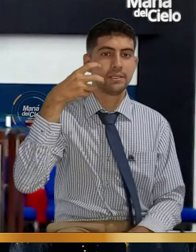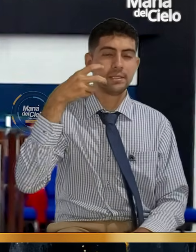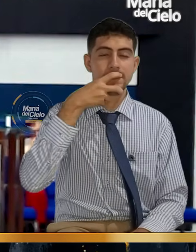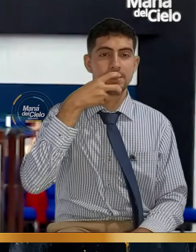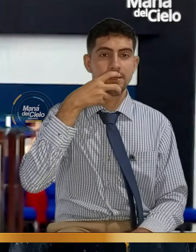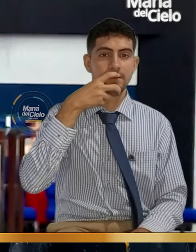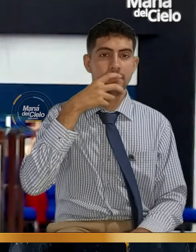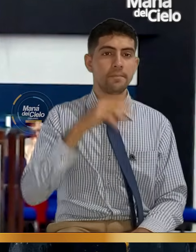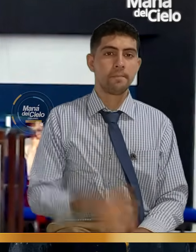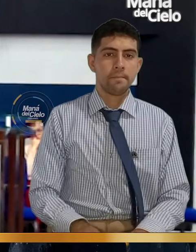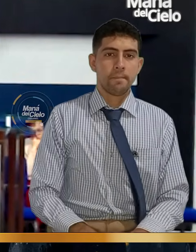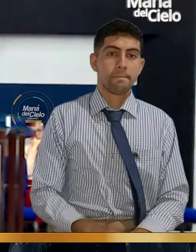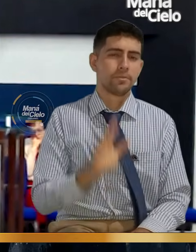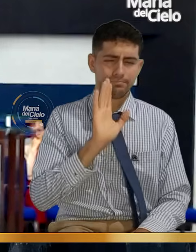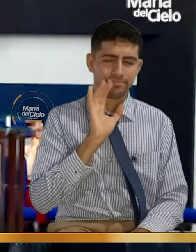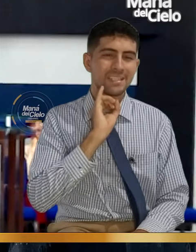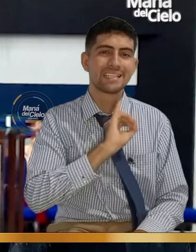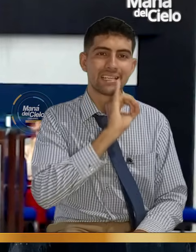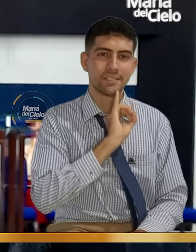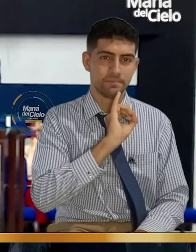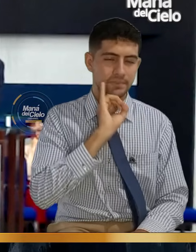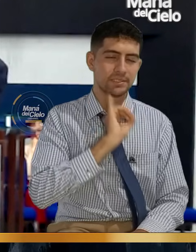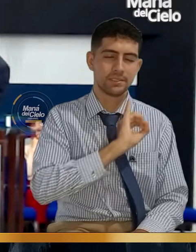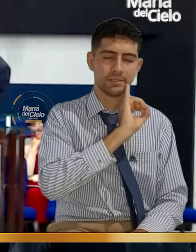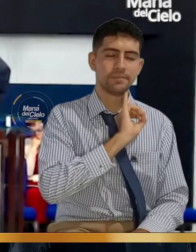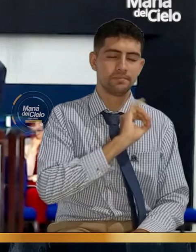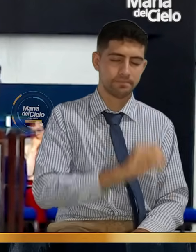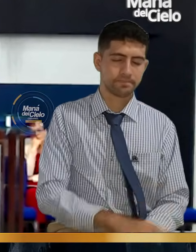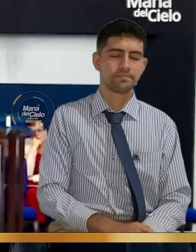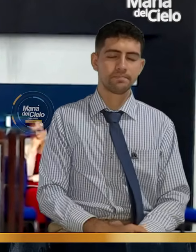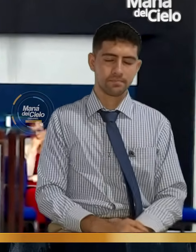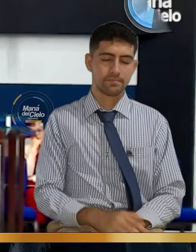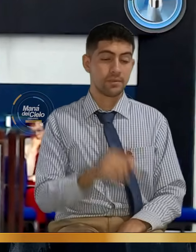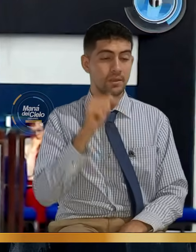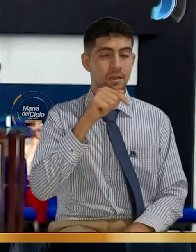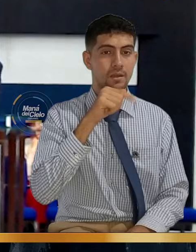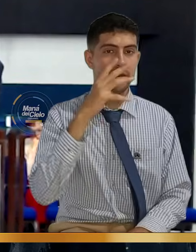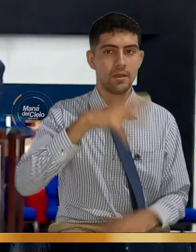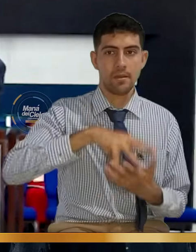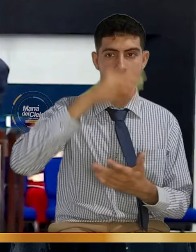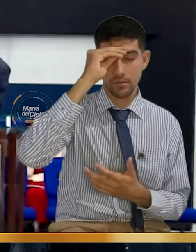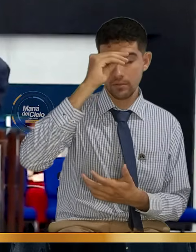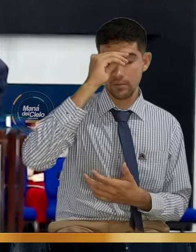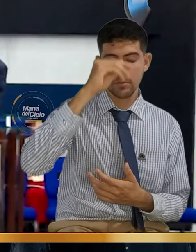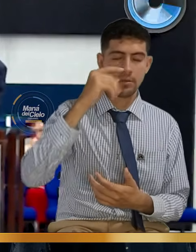A Judá, a Rubén, les enseñó quién era el Dios de sus